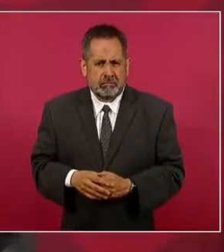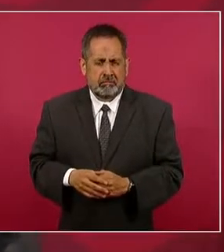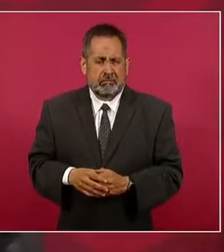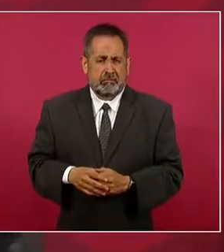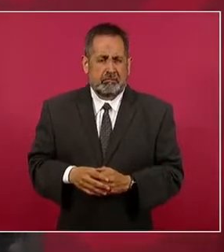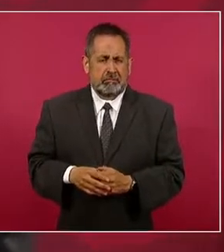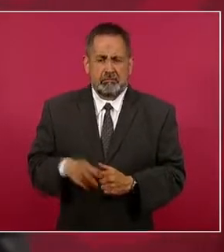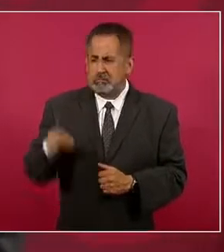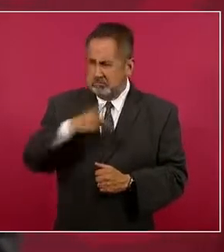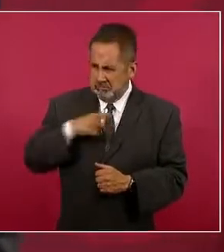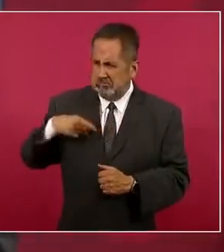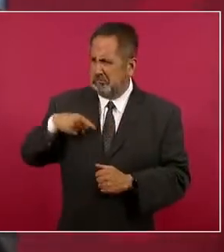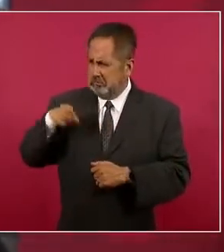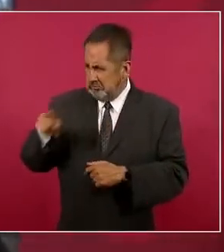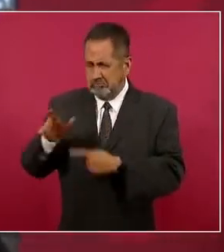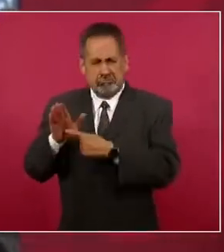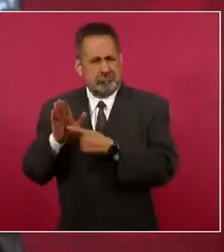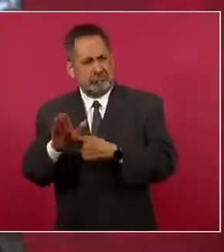y debe